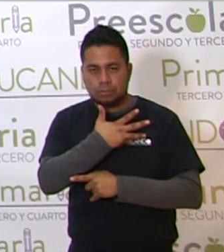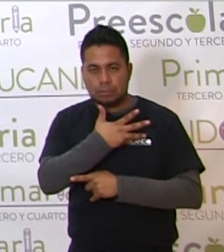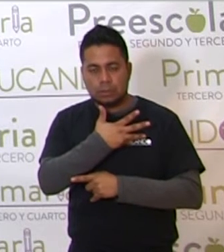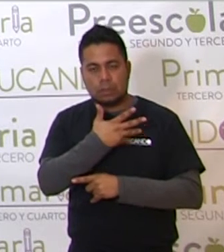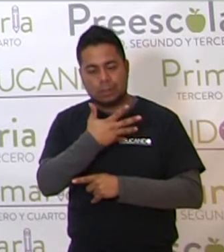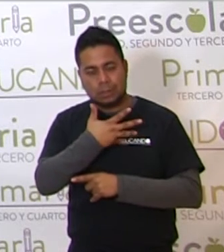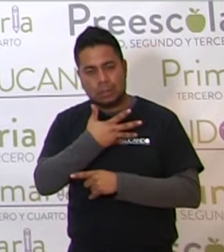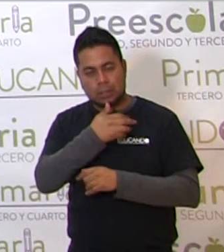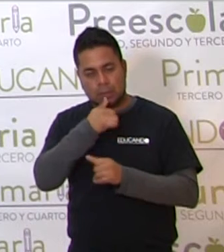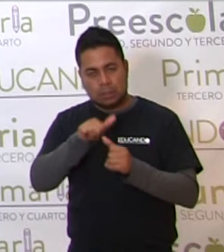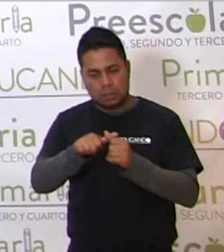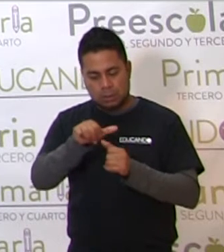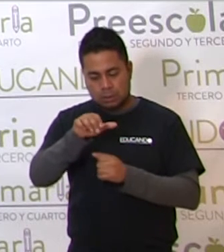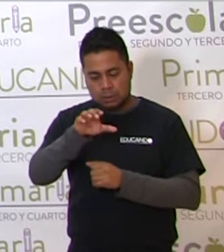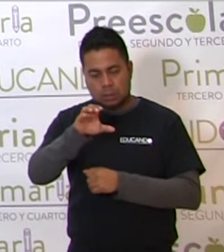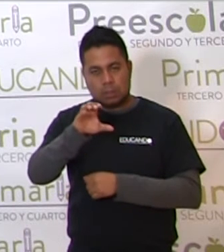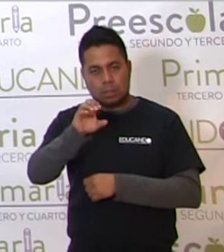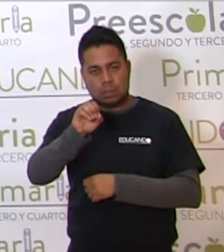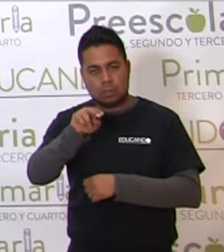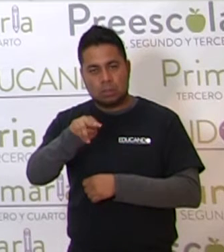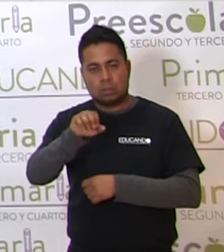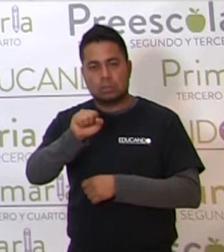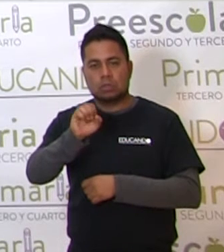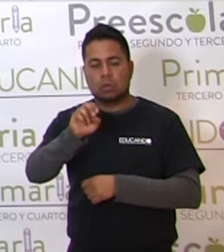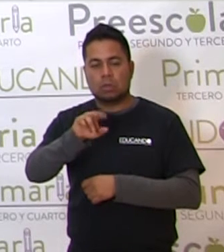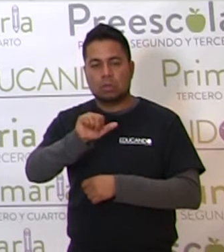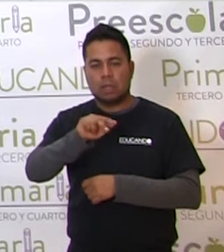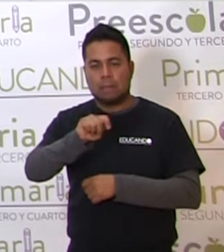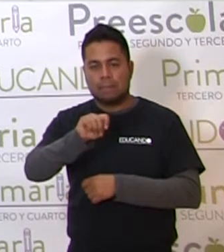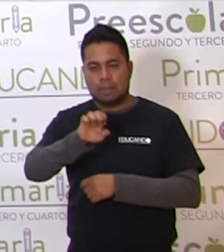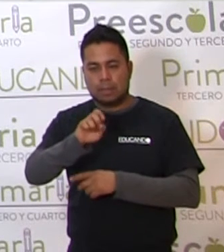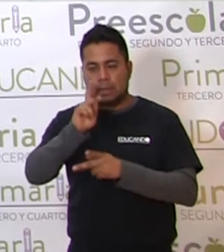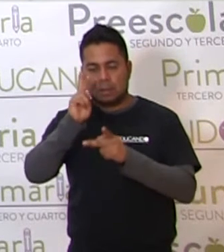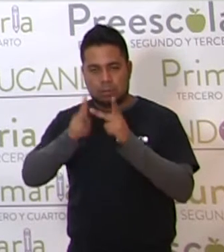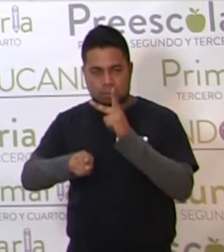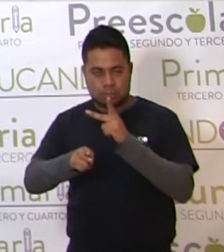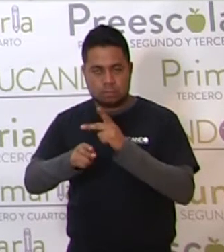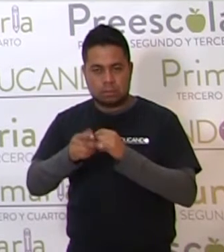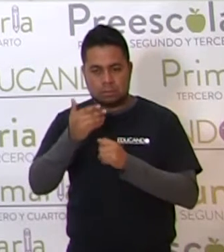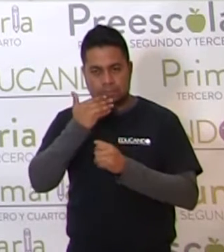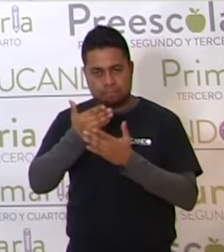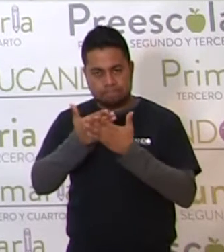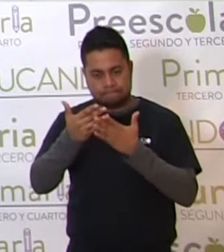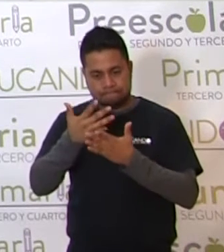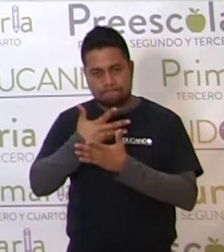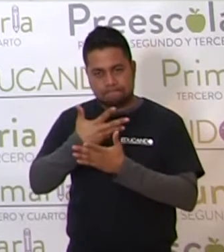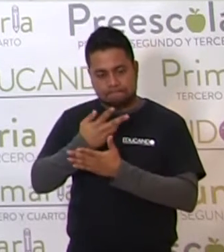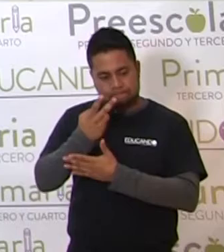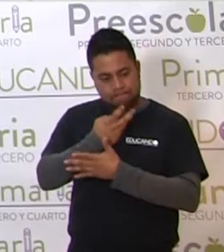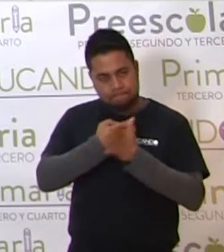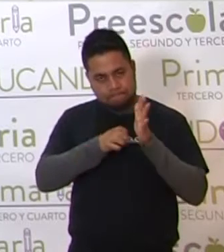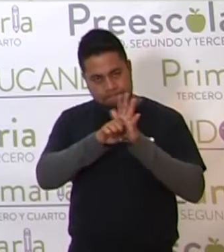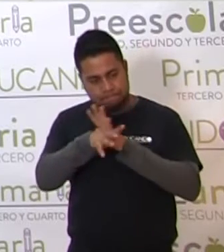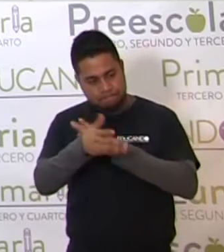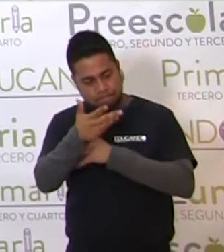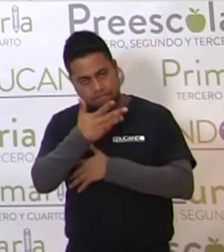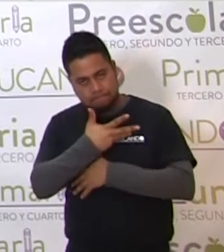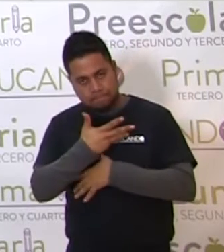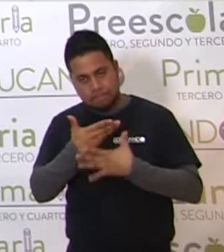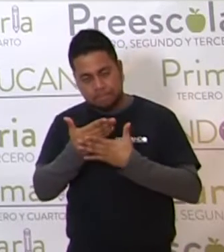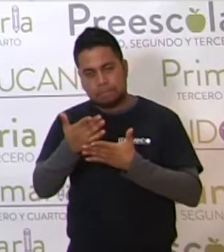consonante que las va a dividir bien Ahora ya tenemos Este ejemplo de acá vamos a